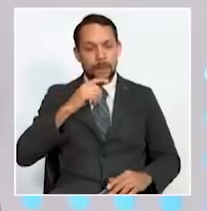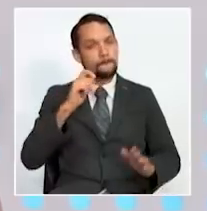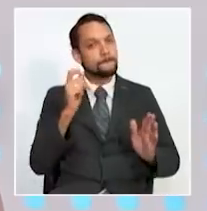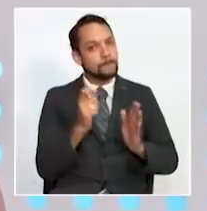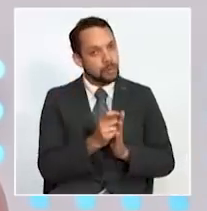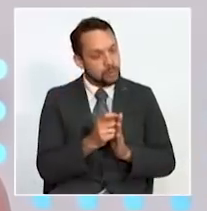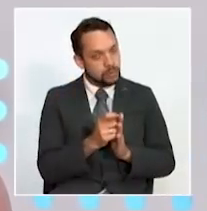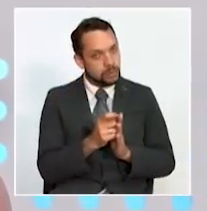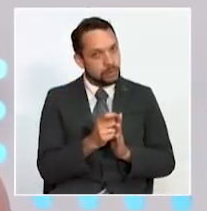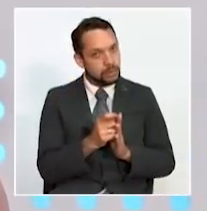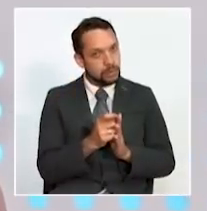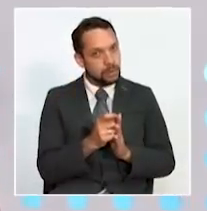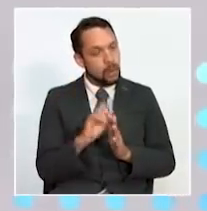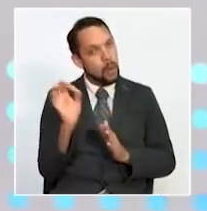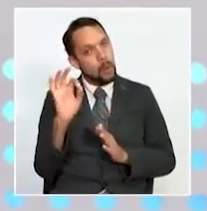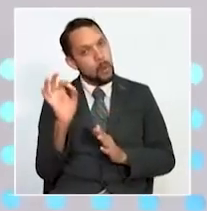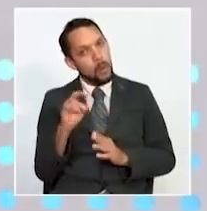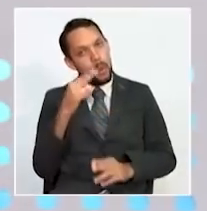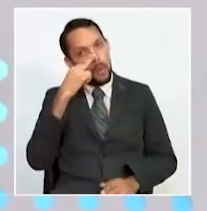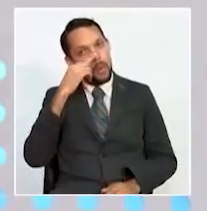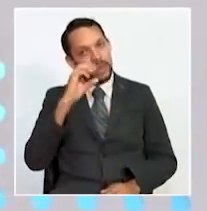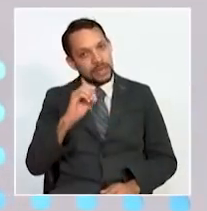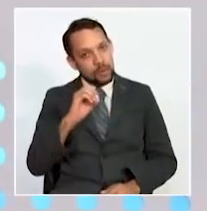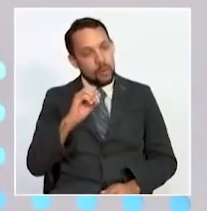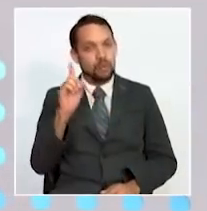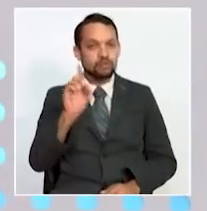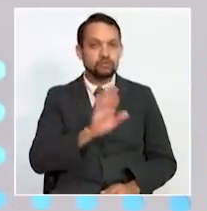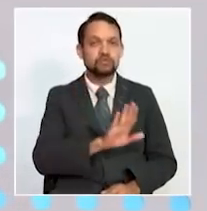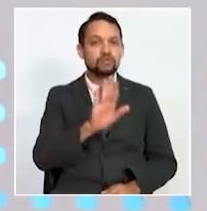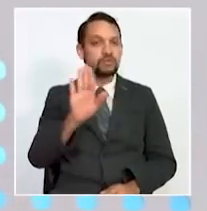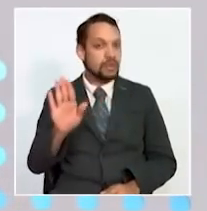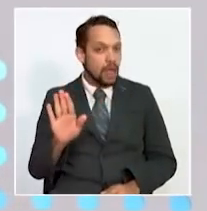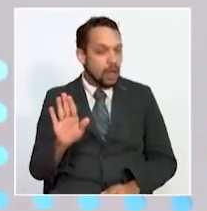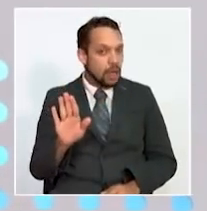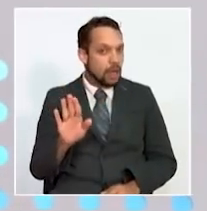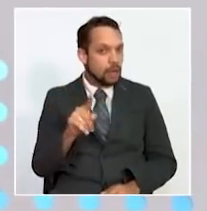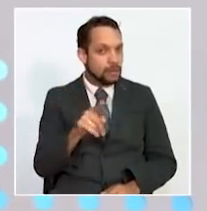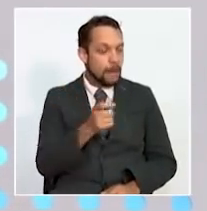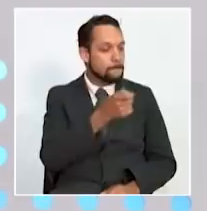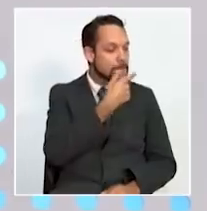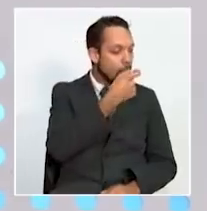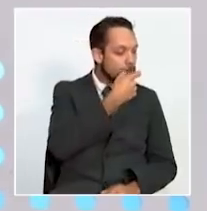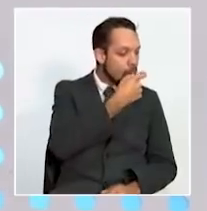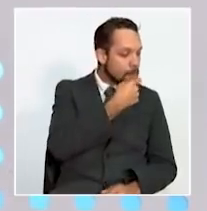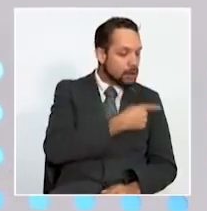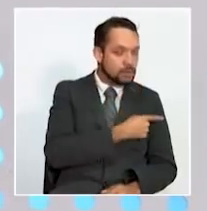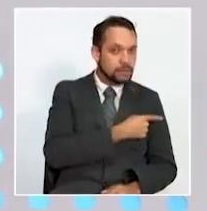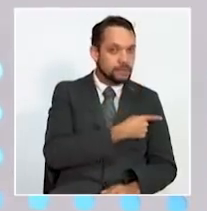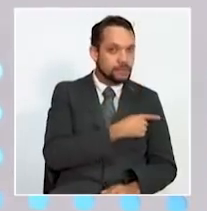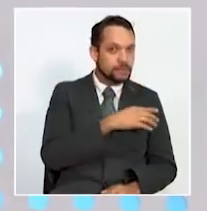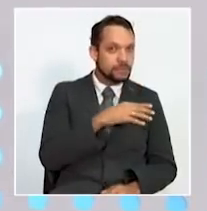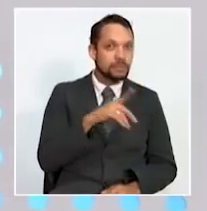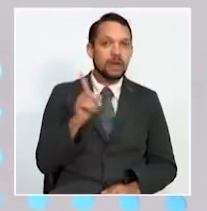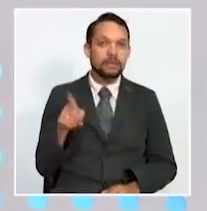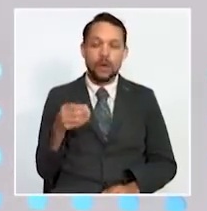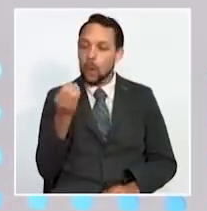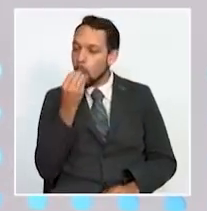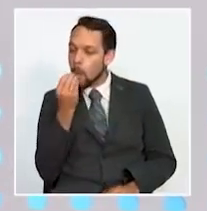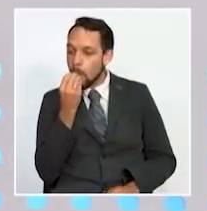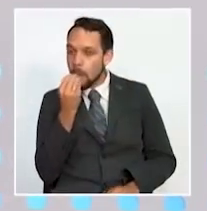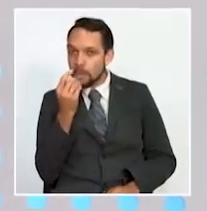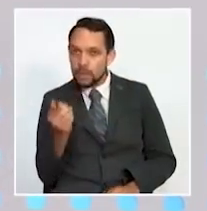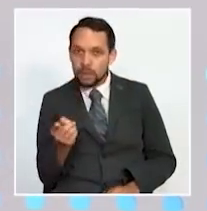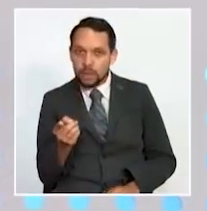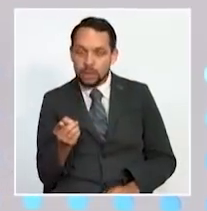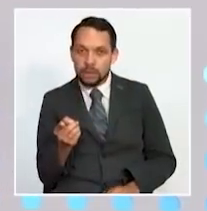señora, o con su hijo, si usted empieza a tomarse un medicamento que es un antihistamínico, pero consume alimentos que aumenten